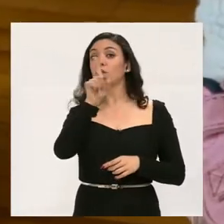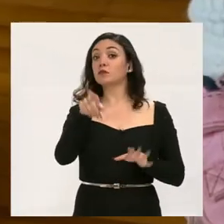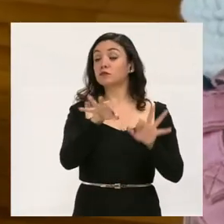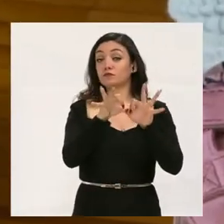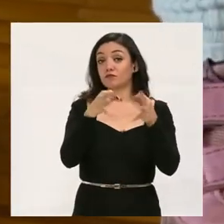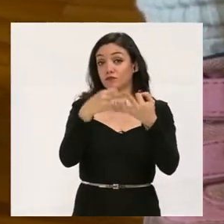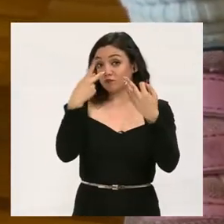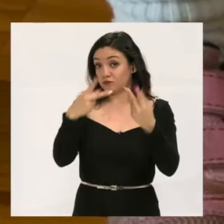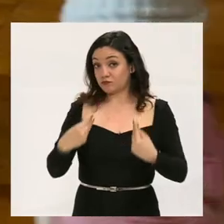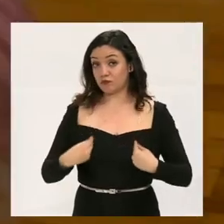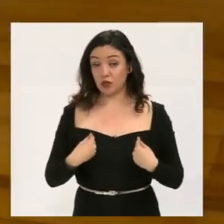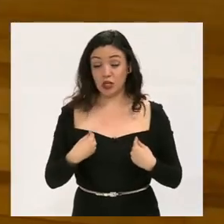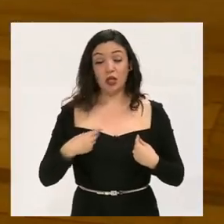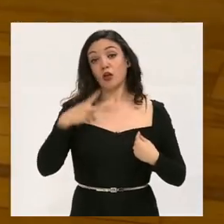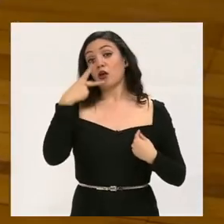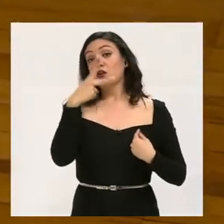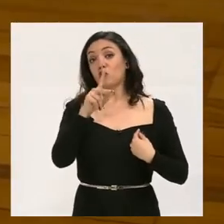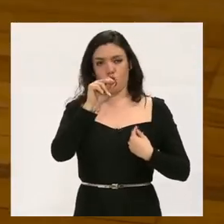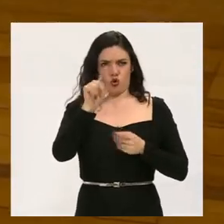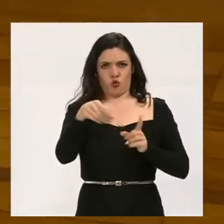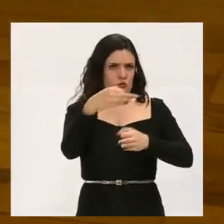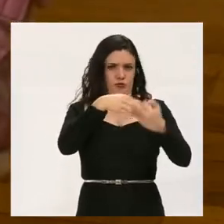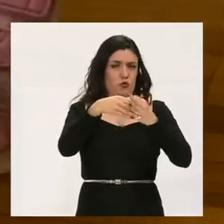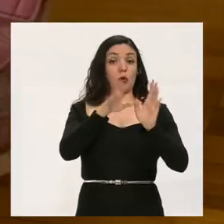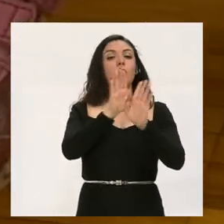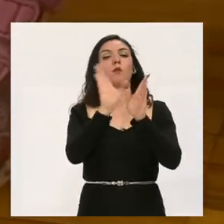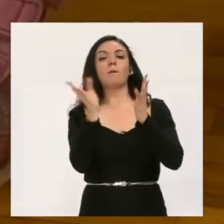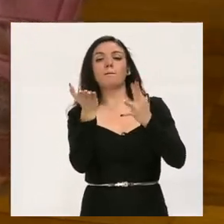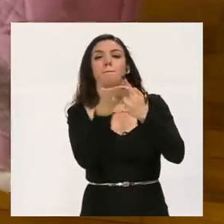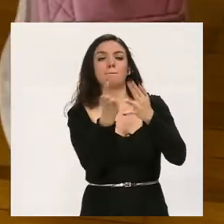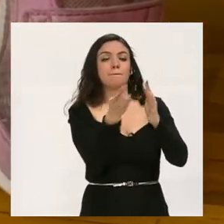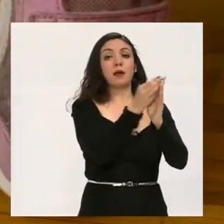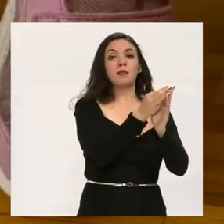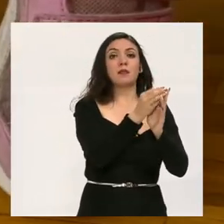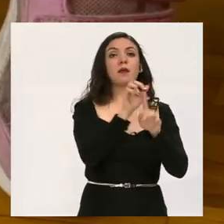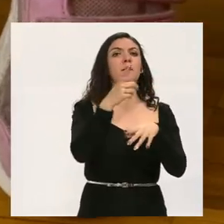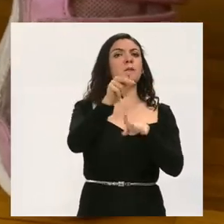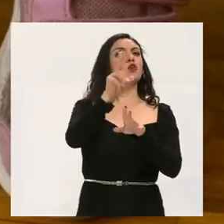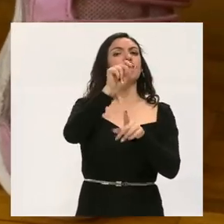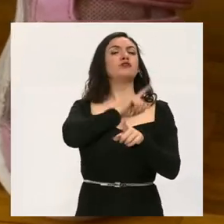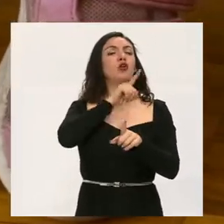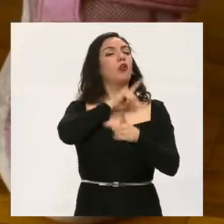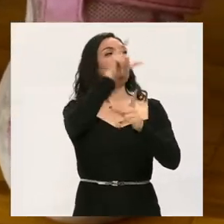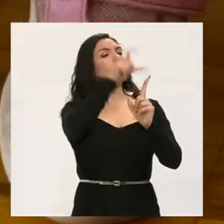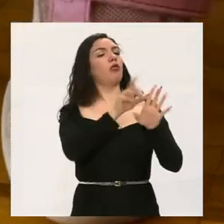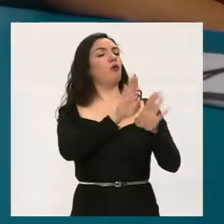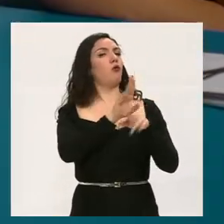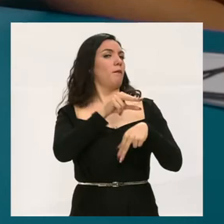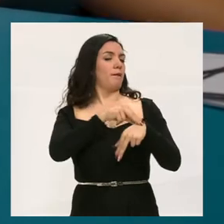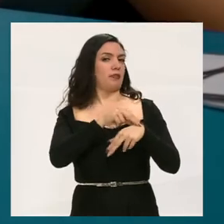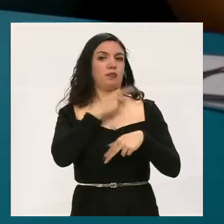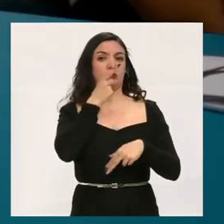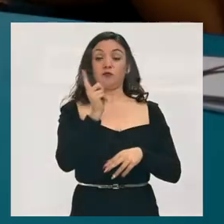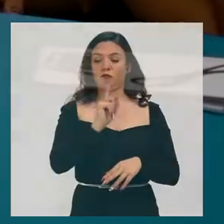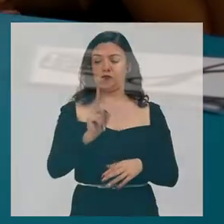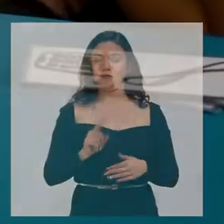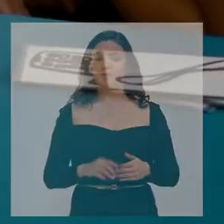autismo es parte de ellos no es todo lo que ellos son pues son mucho más que un diagnóstico